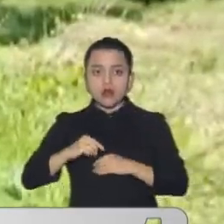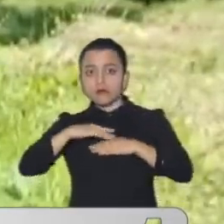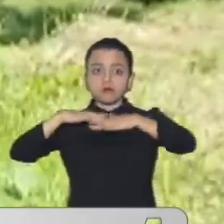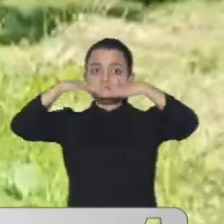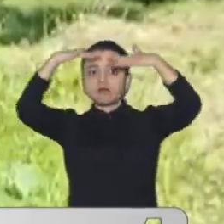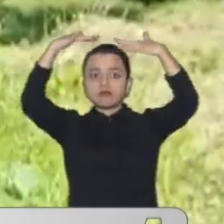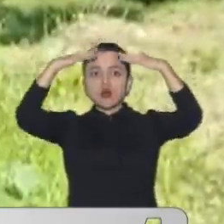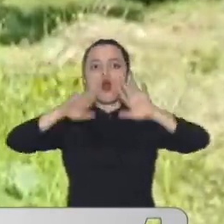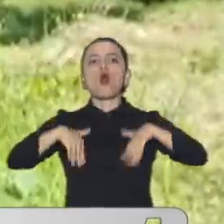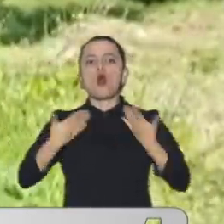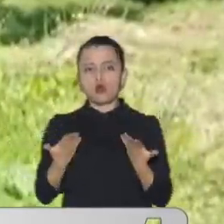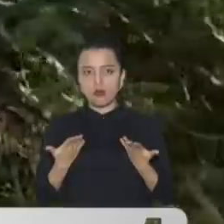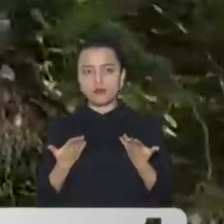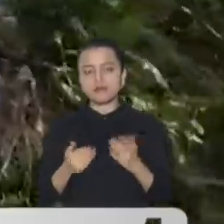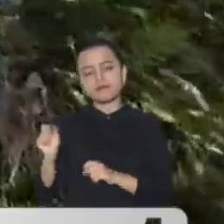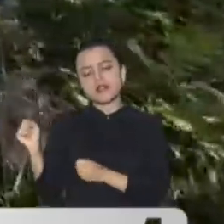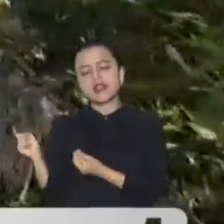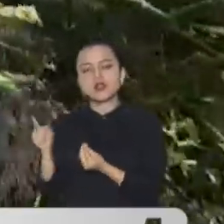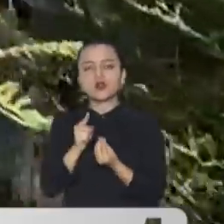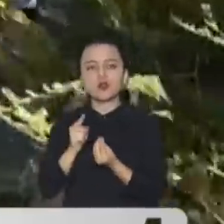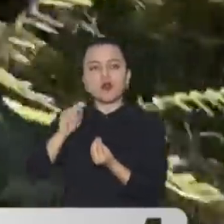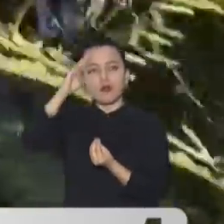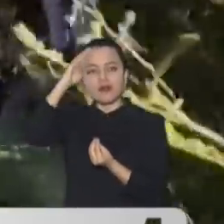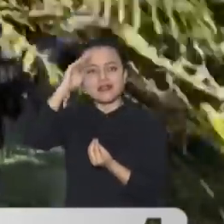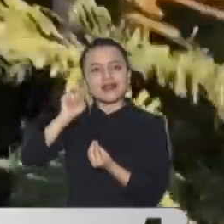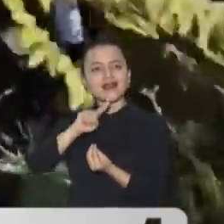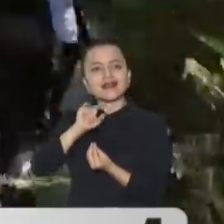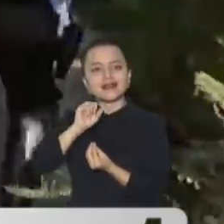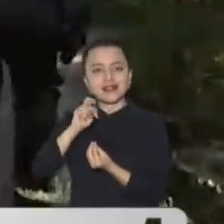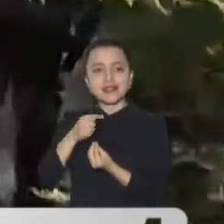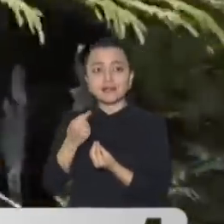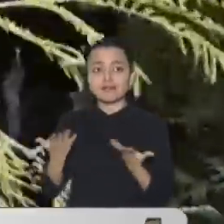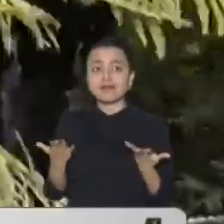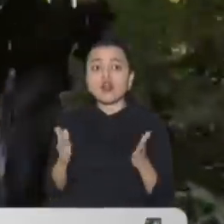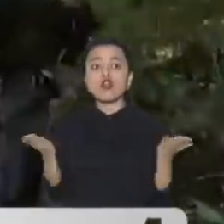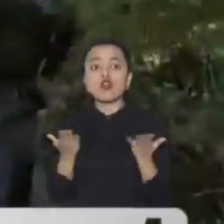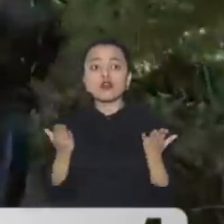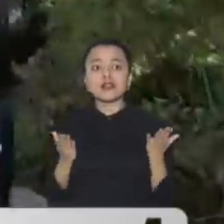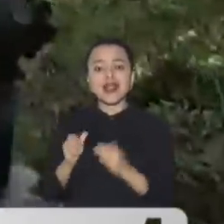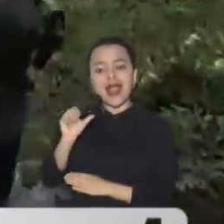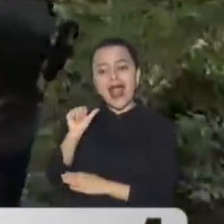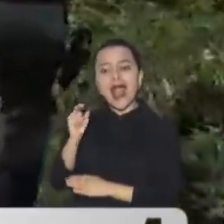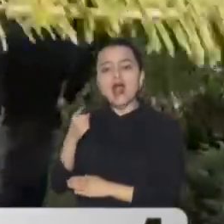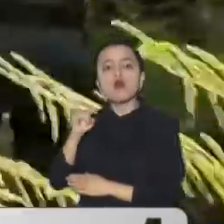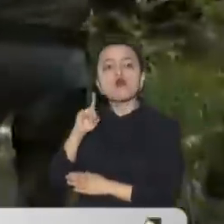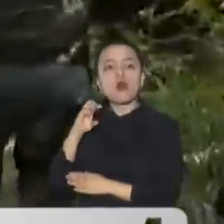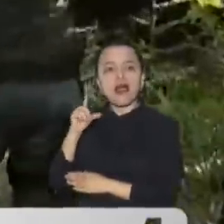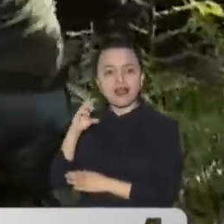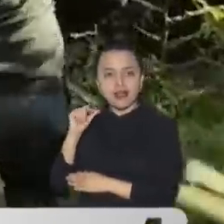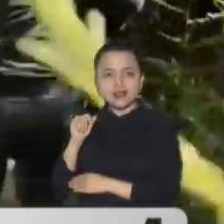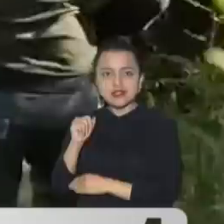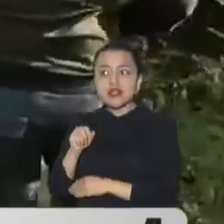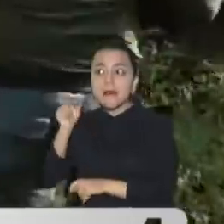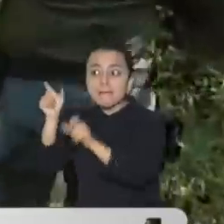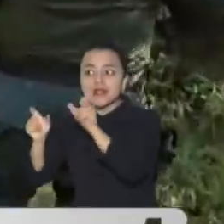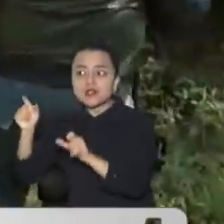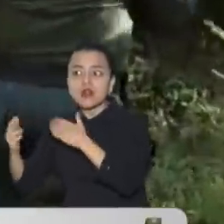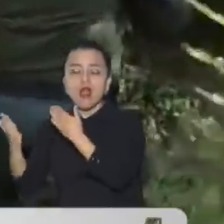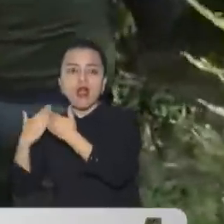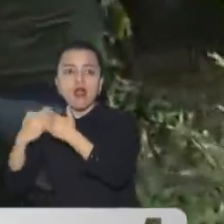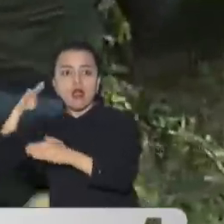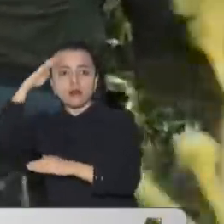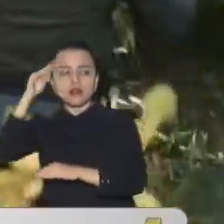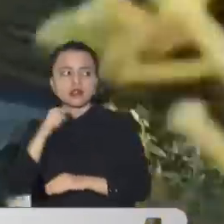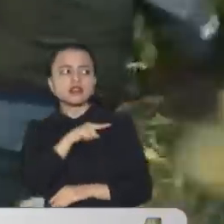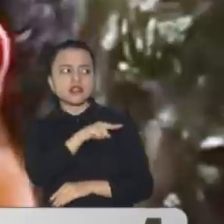con el acompañamiento de Sijín. El cuerpo apareció en el sector El Oro, zona rural de Aguadas, donde varias personas habían visto a un hombre que caminaba con una niña